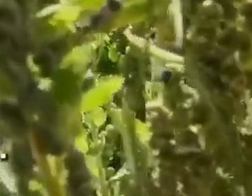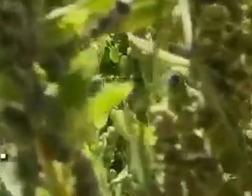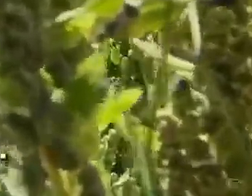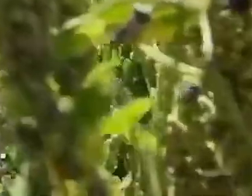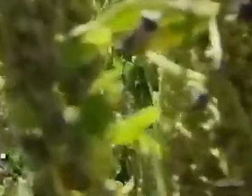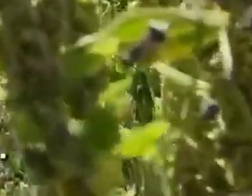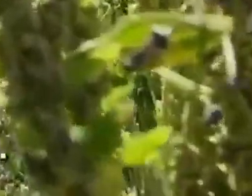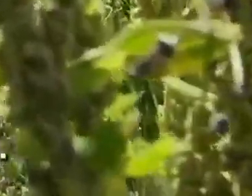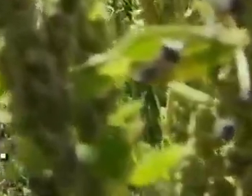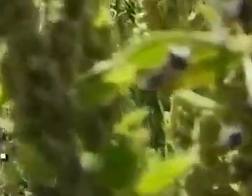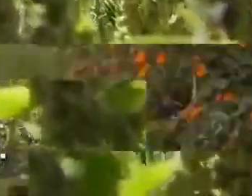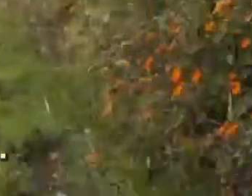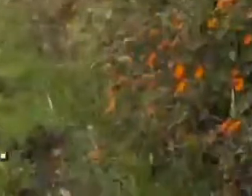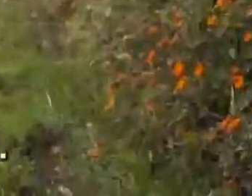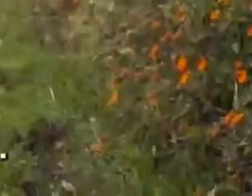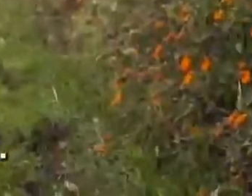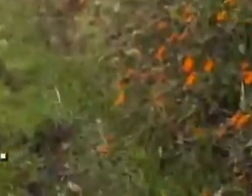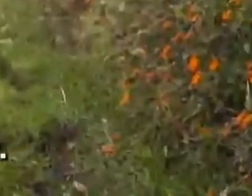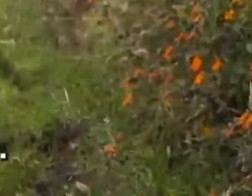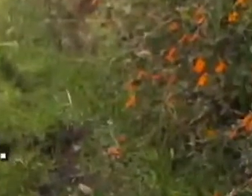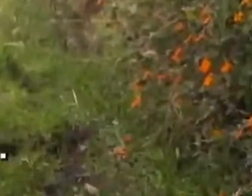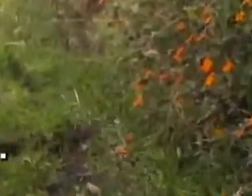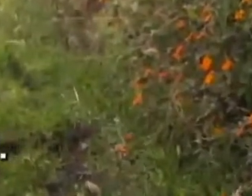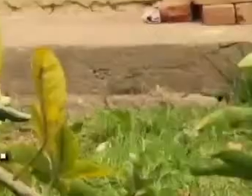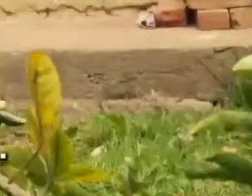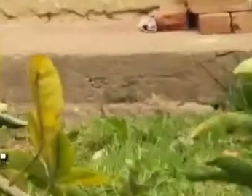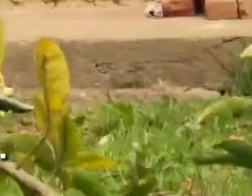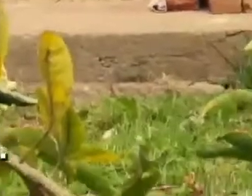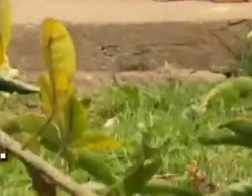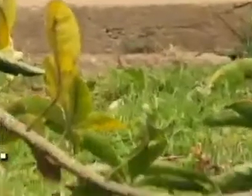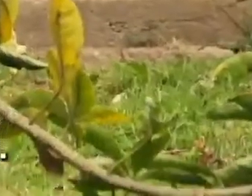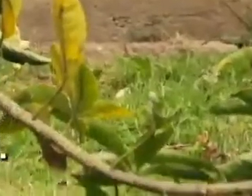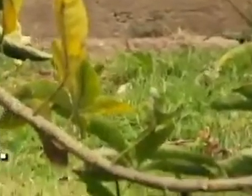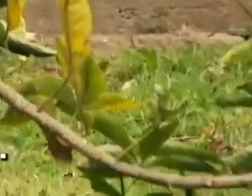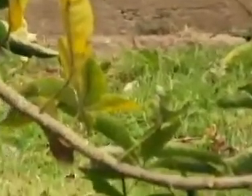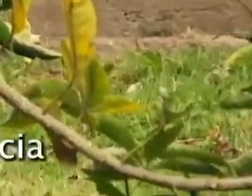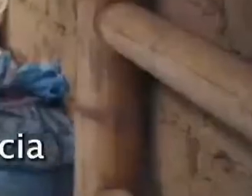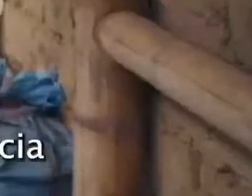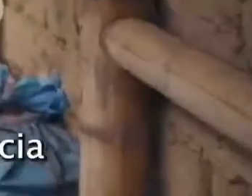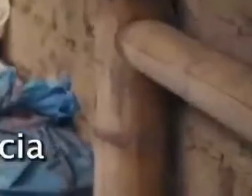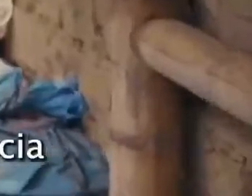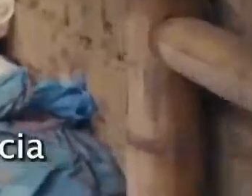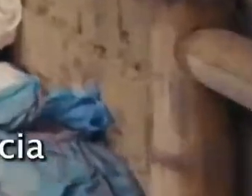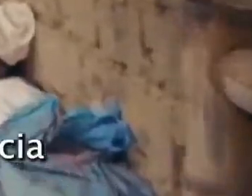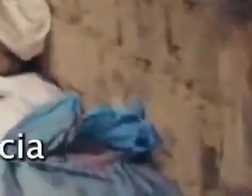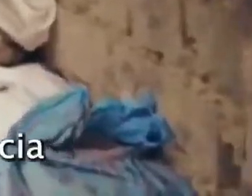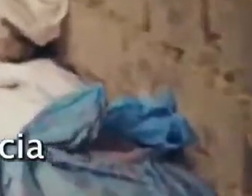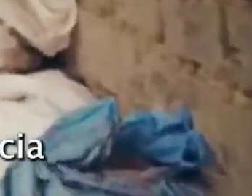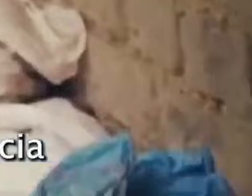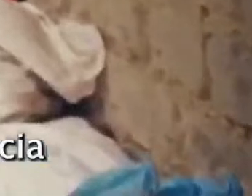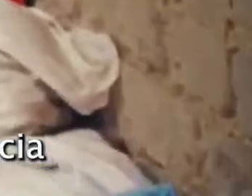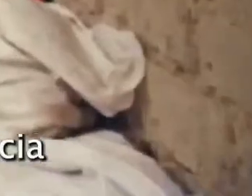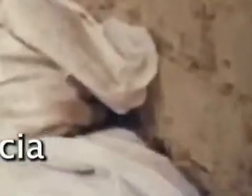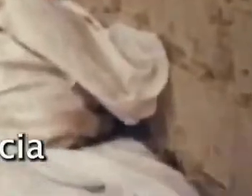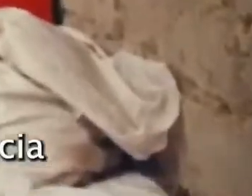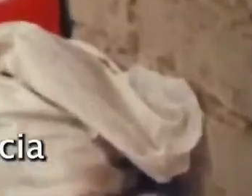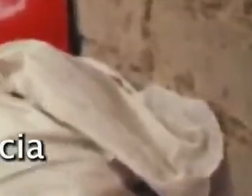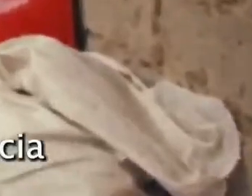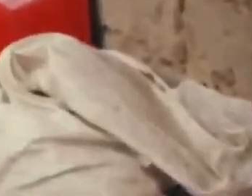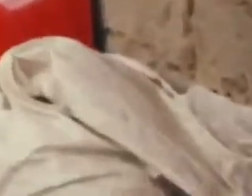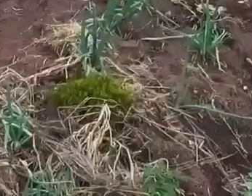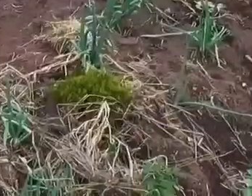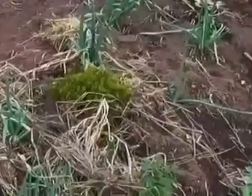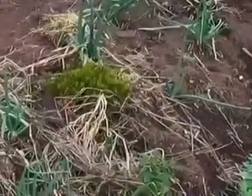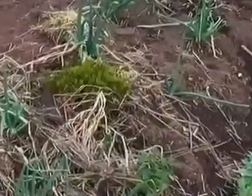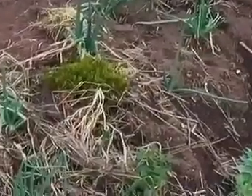proporcional a nuestras necesidades se ha constituido en un dilema en el mundo actual. hemos venido a conocer una experiencia de